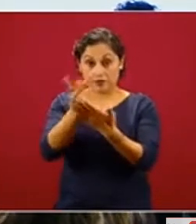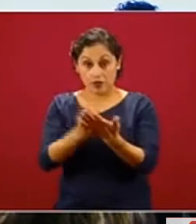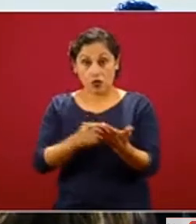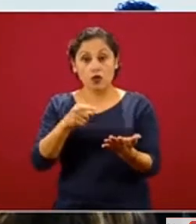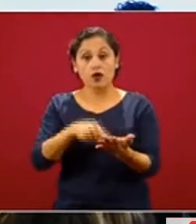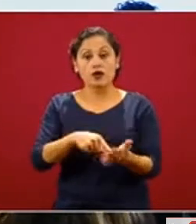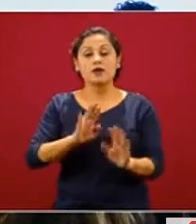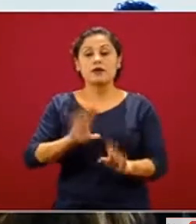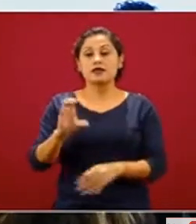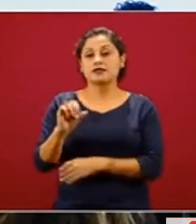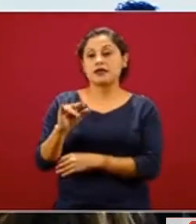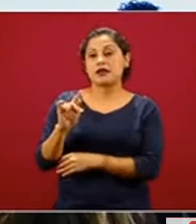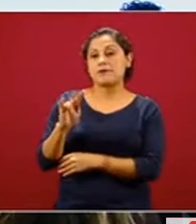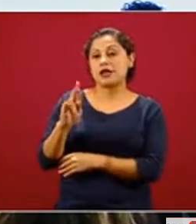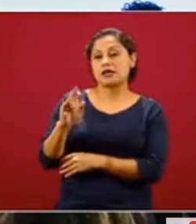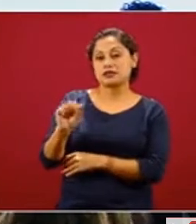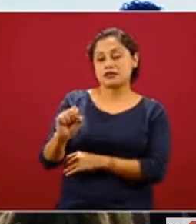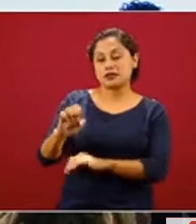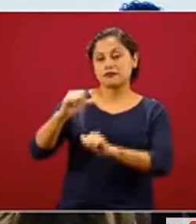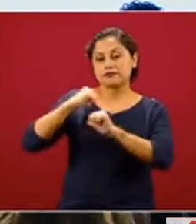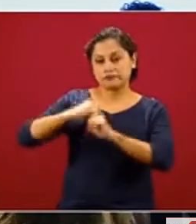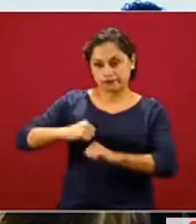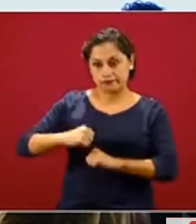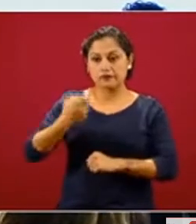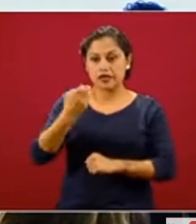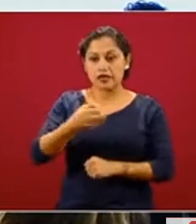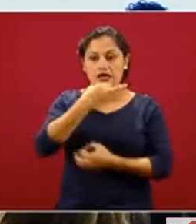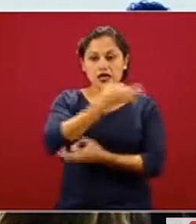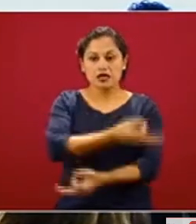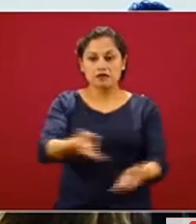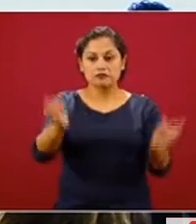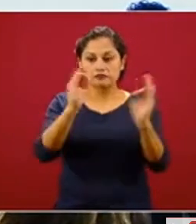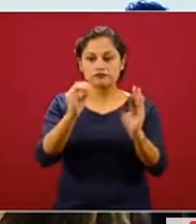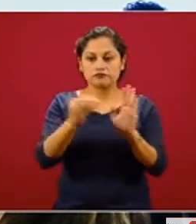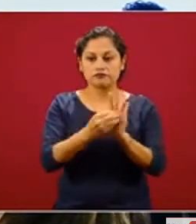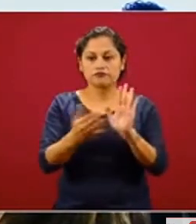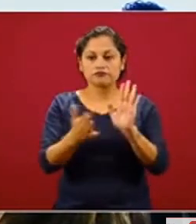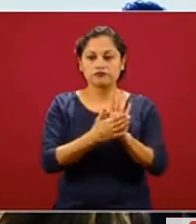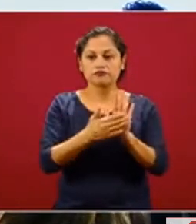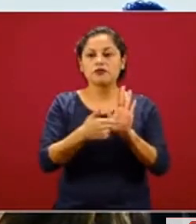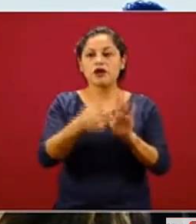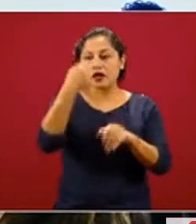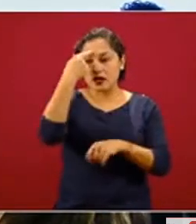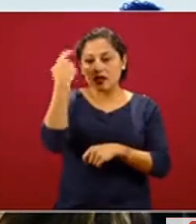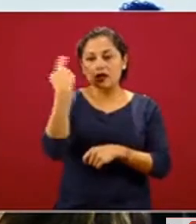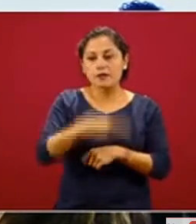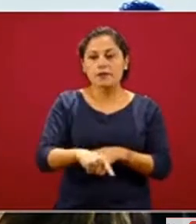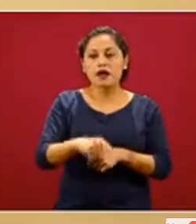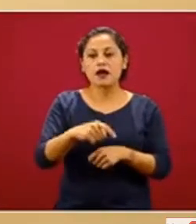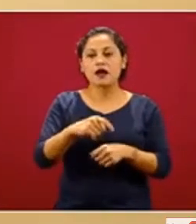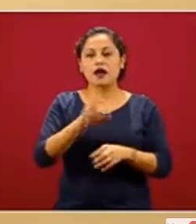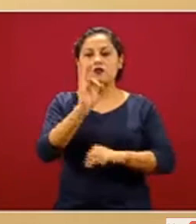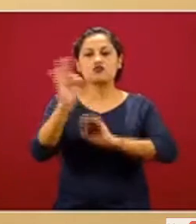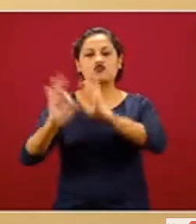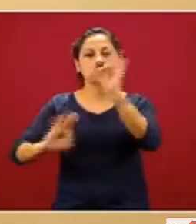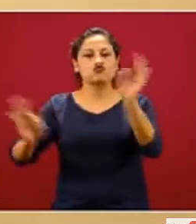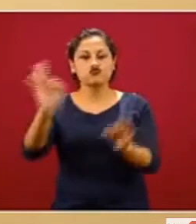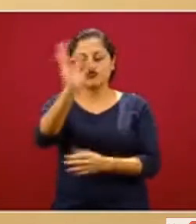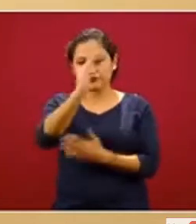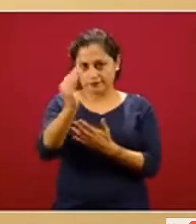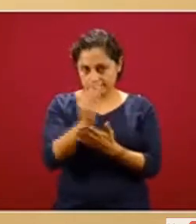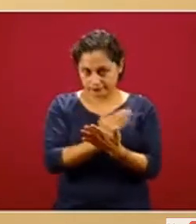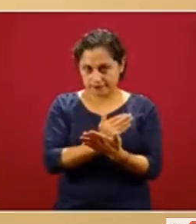ya en Senaprece es un boletín, es un lineamiento de la estrategia de control durante la